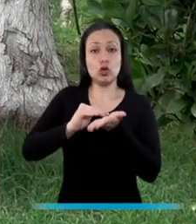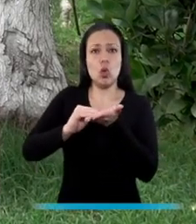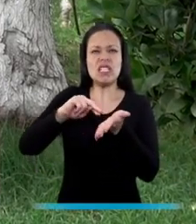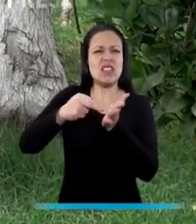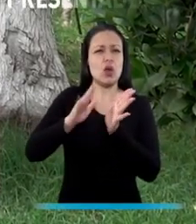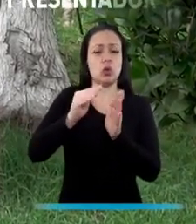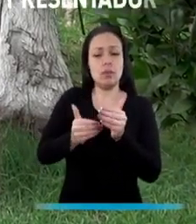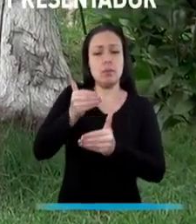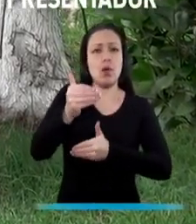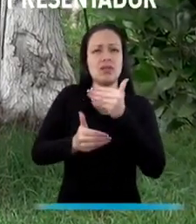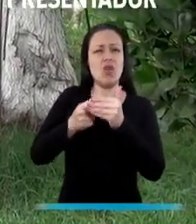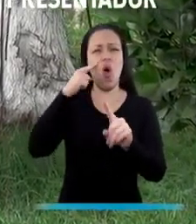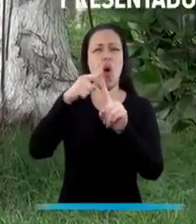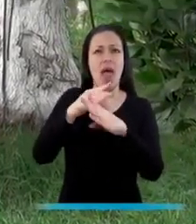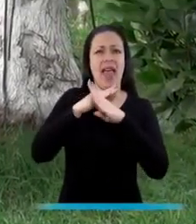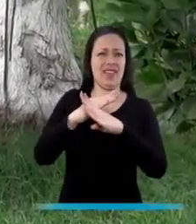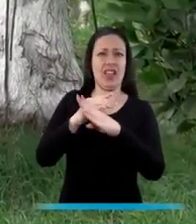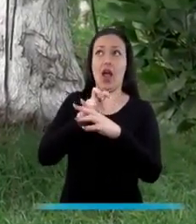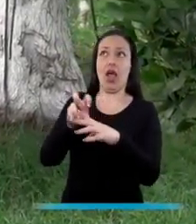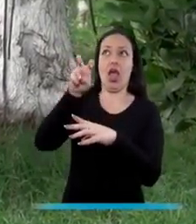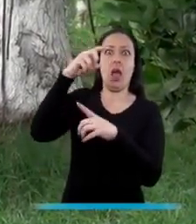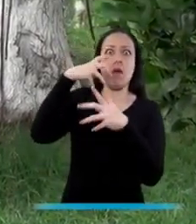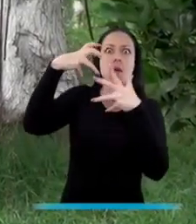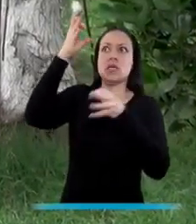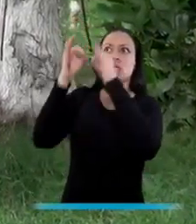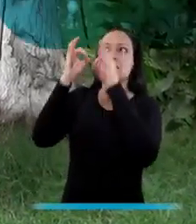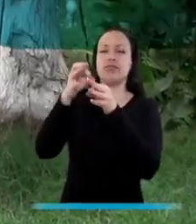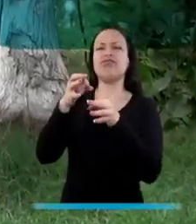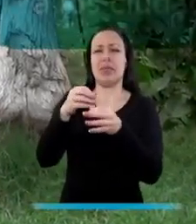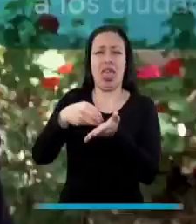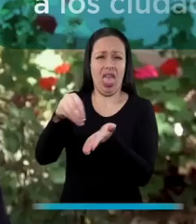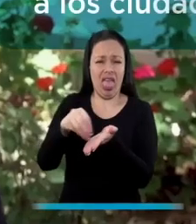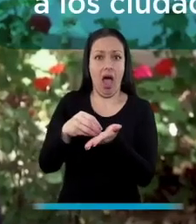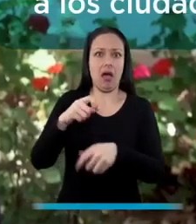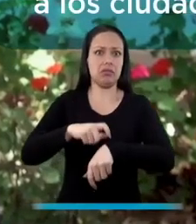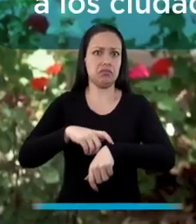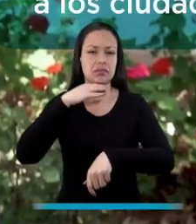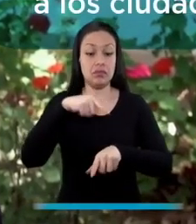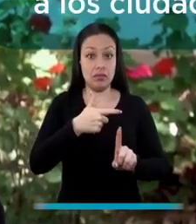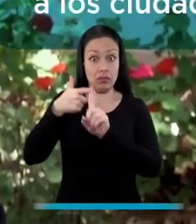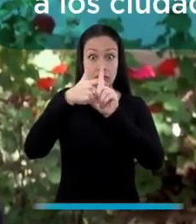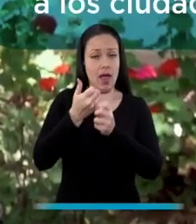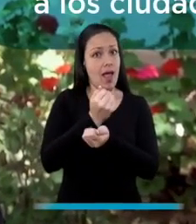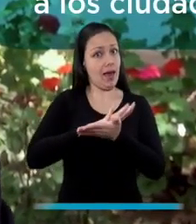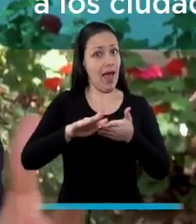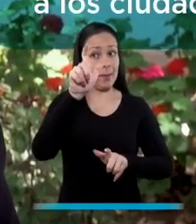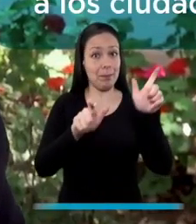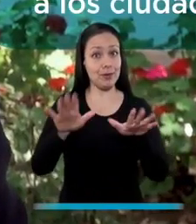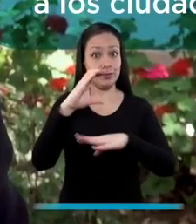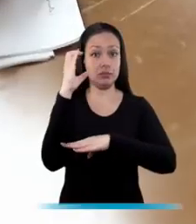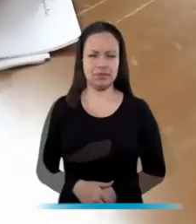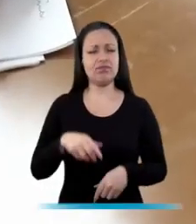La conciliación es un trámite que evita llegar a los estrados judiciales y que ahorra tiempo y dinero. Un servicio gratuito que ofrece la Procu a